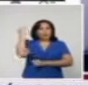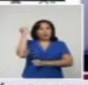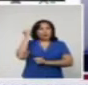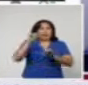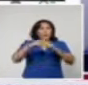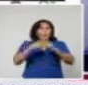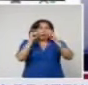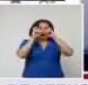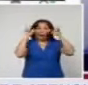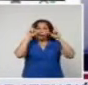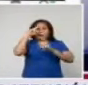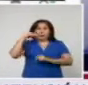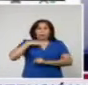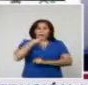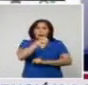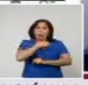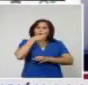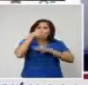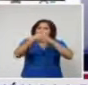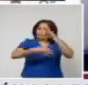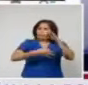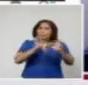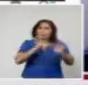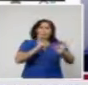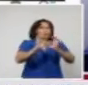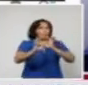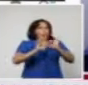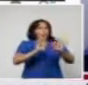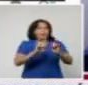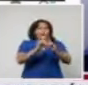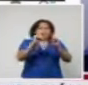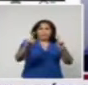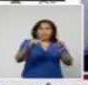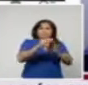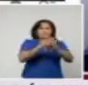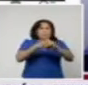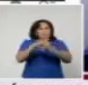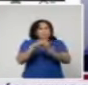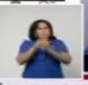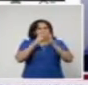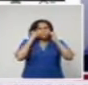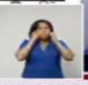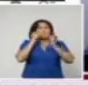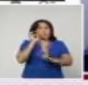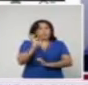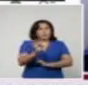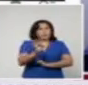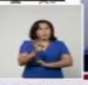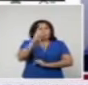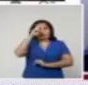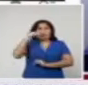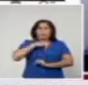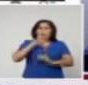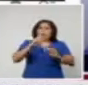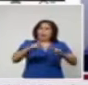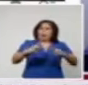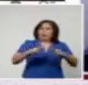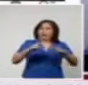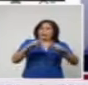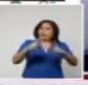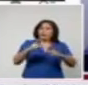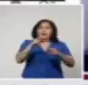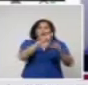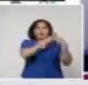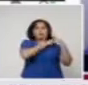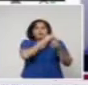alerta, siempre presente, y es una tendencia ya en los últimos días del experto a llamar a la responsabilidad,